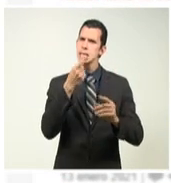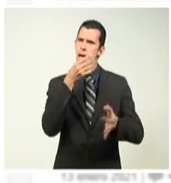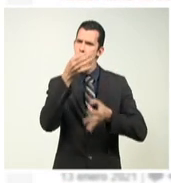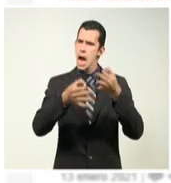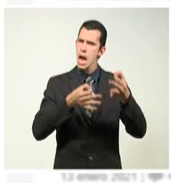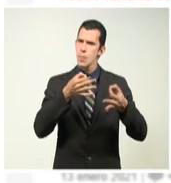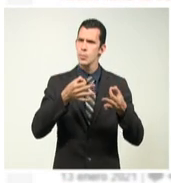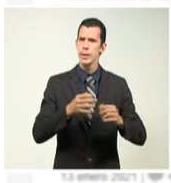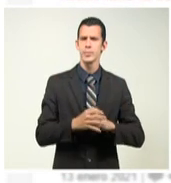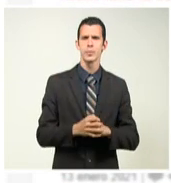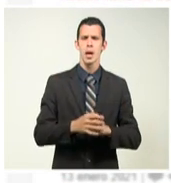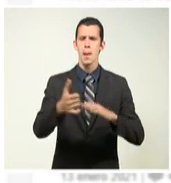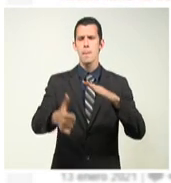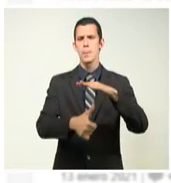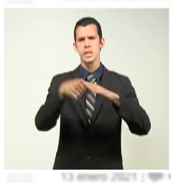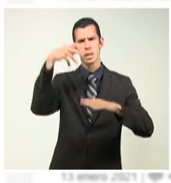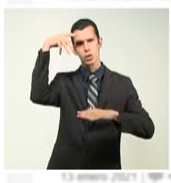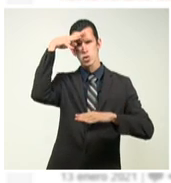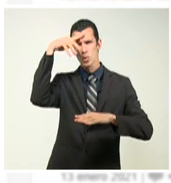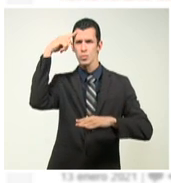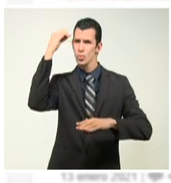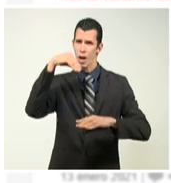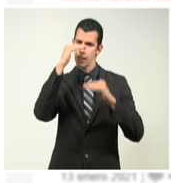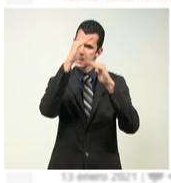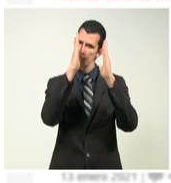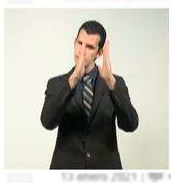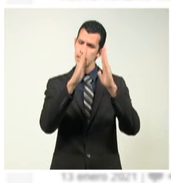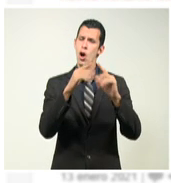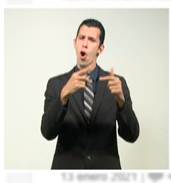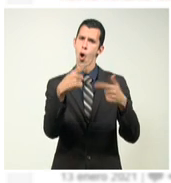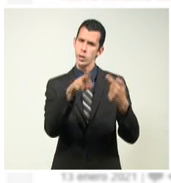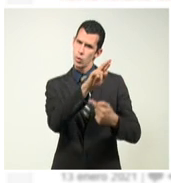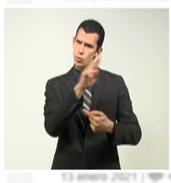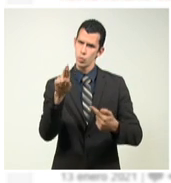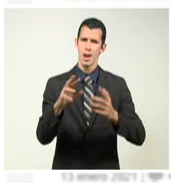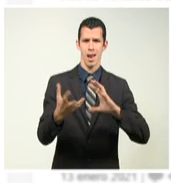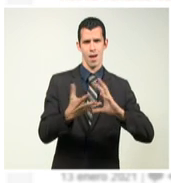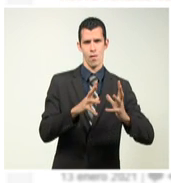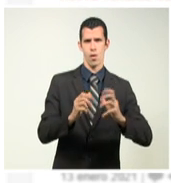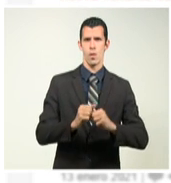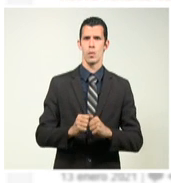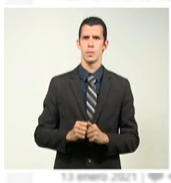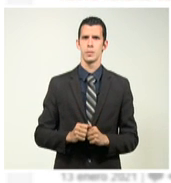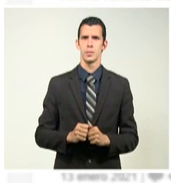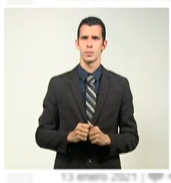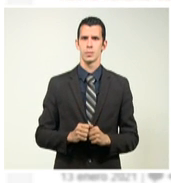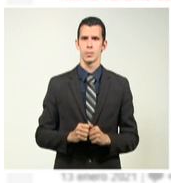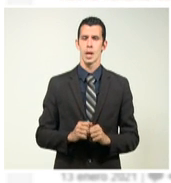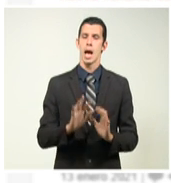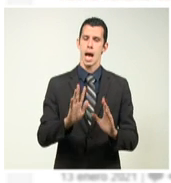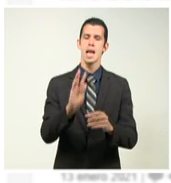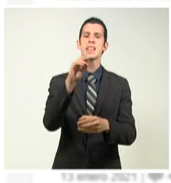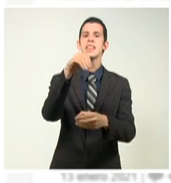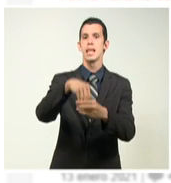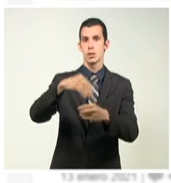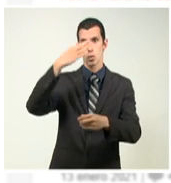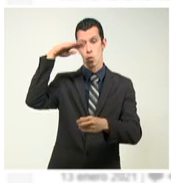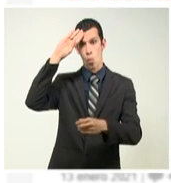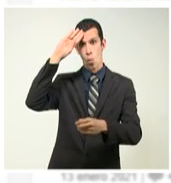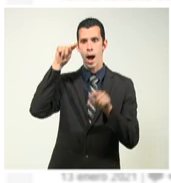discurso contra la revolución por actores mediáticos con toda intención, escuchen esto, actores mediáticos con